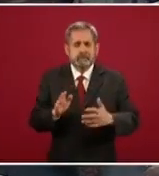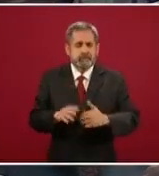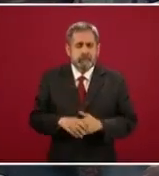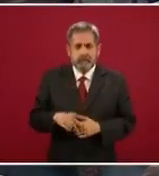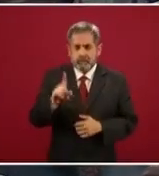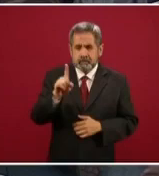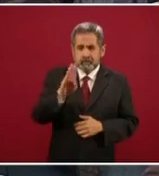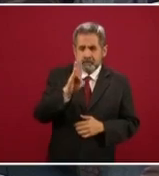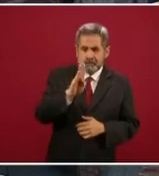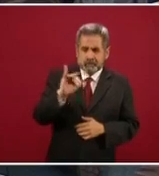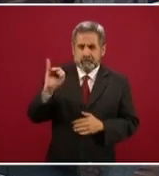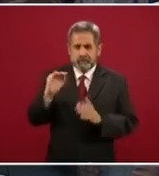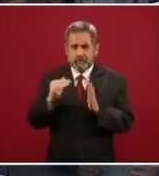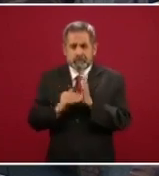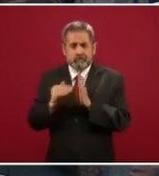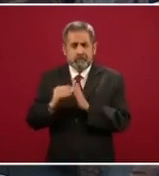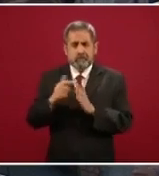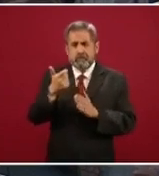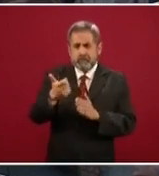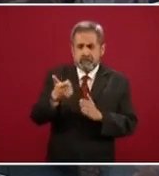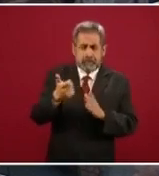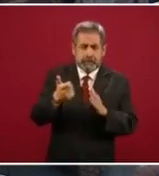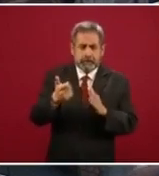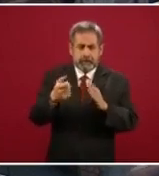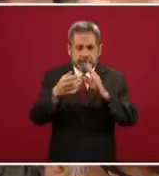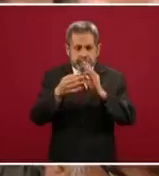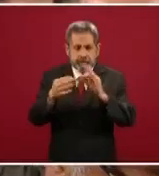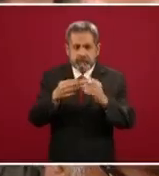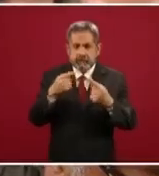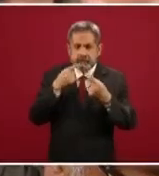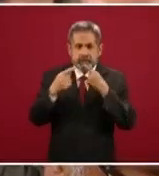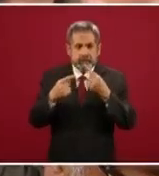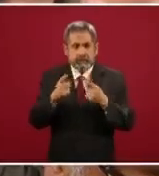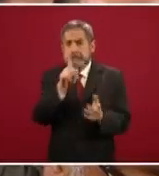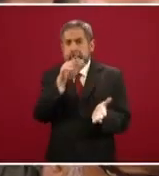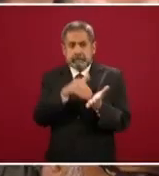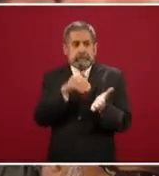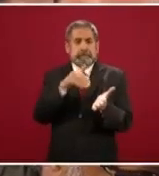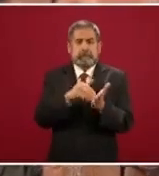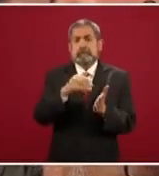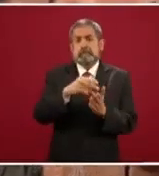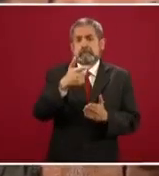1 billón de pesos, ¿qué quiere decir? 1.000 millones